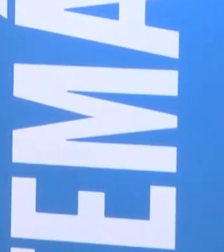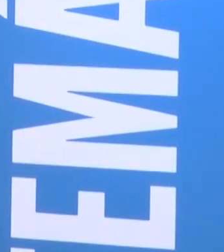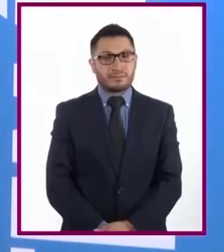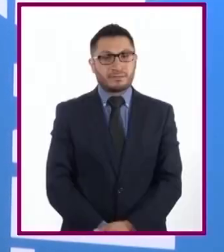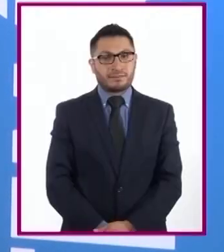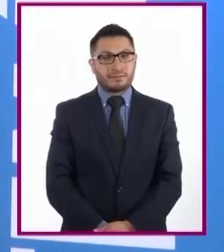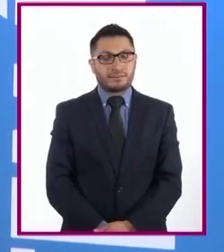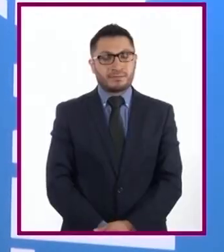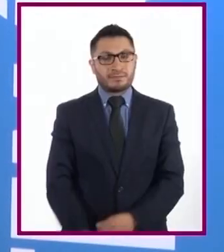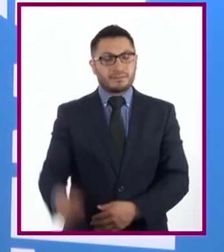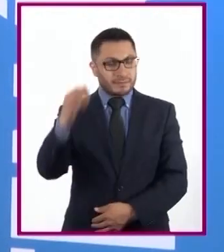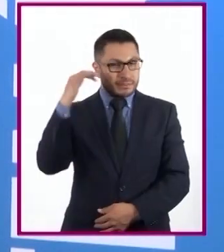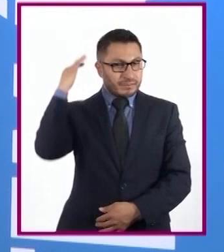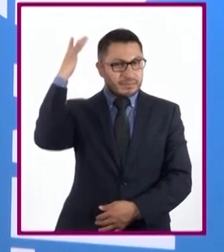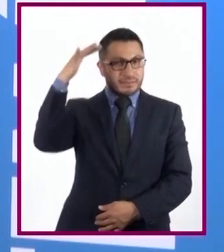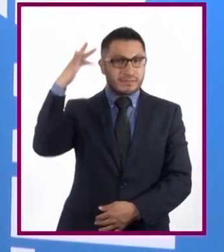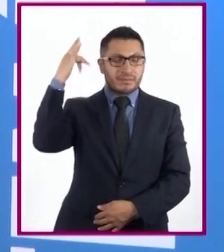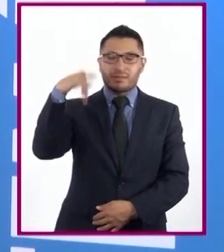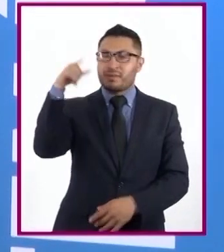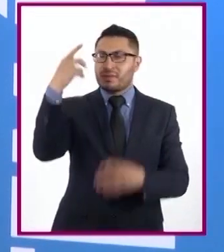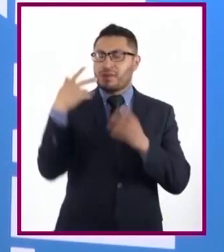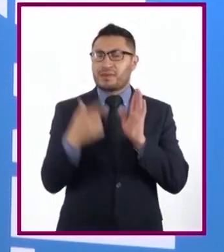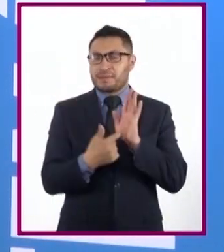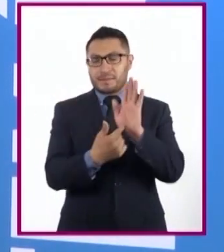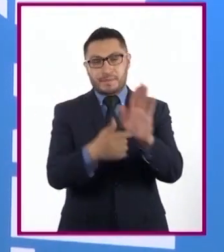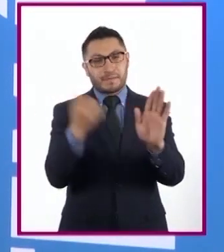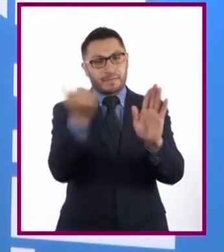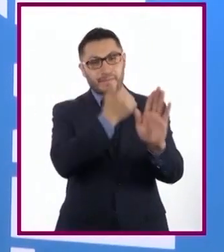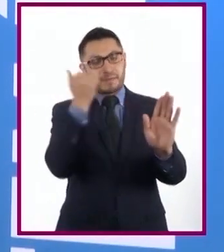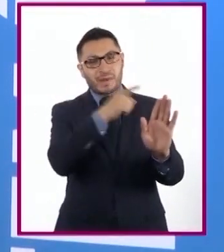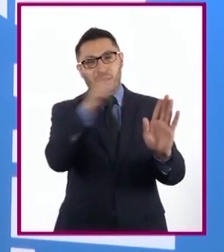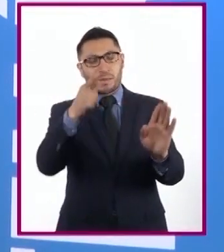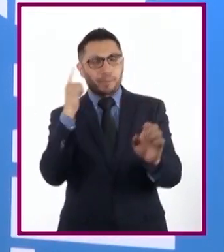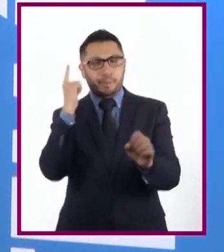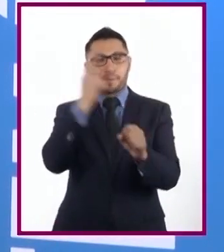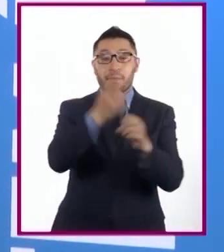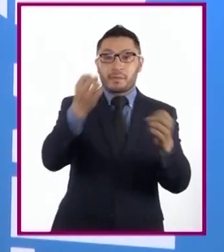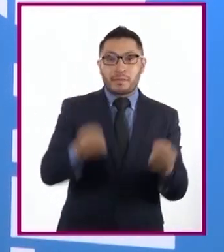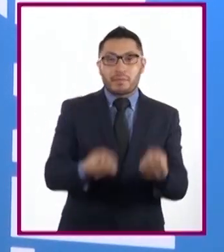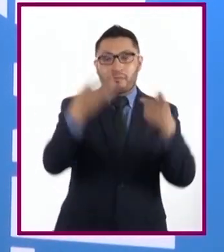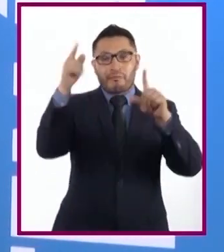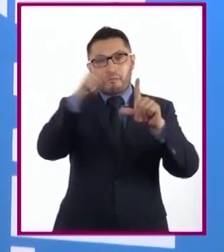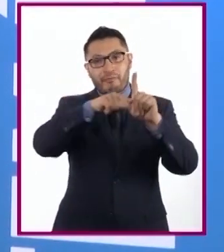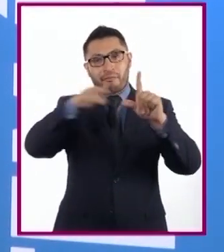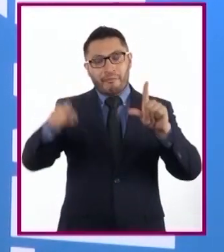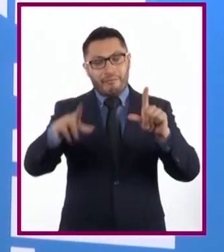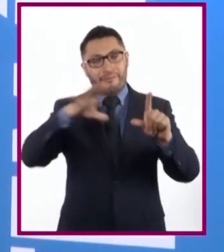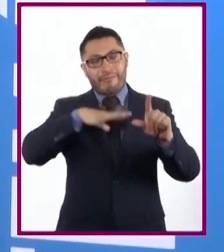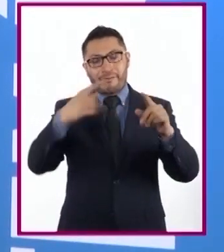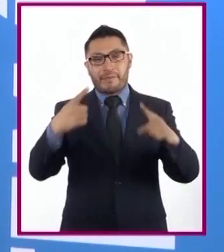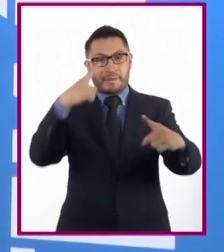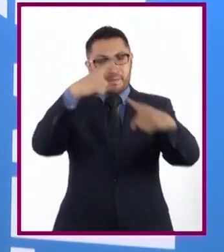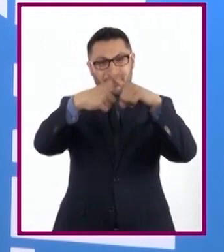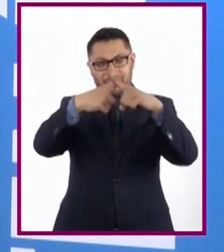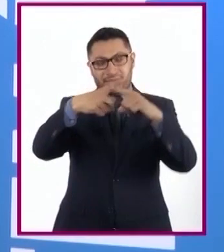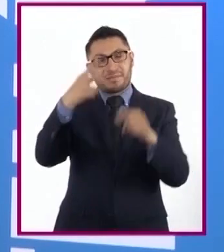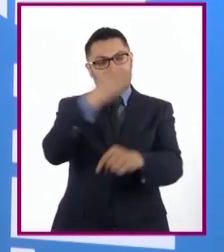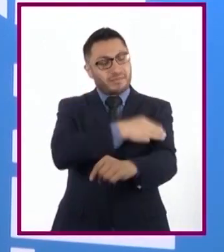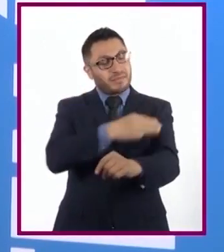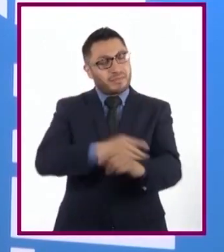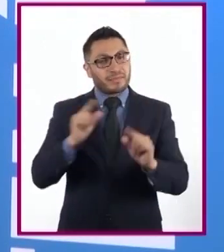Analicemos esta parte del pantógrafo. Alumnas y alumnos, determinen la cantidad de ángulos que se forman entre estas dos piezas de